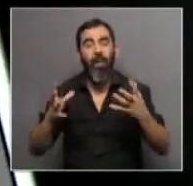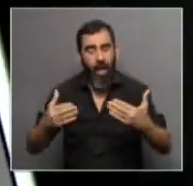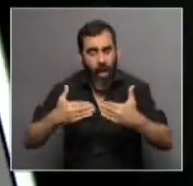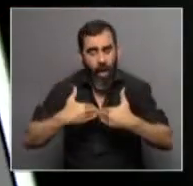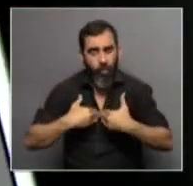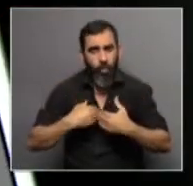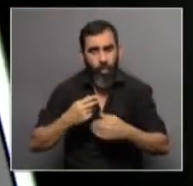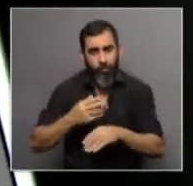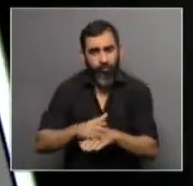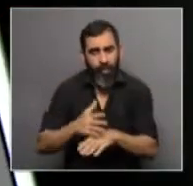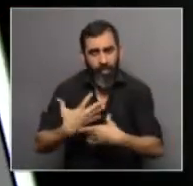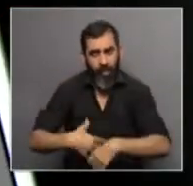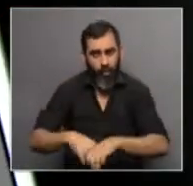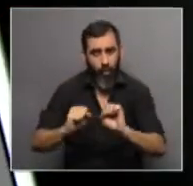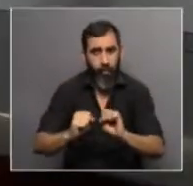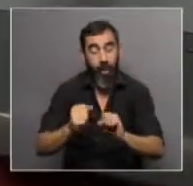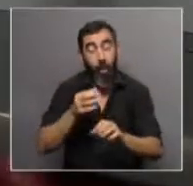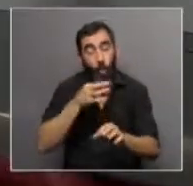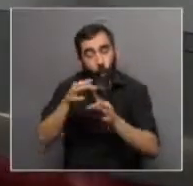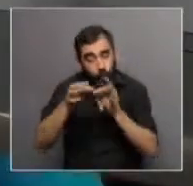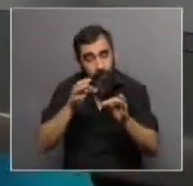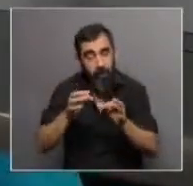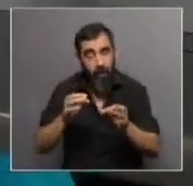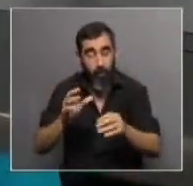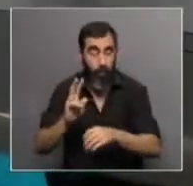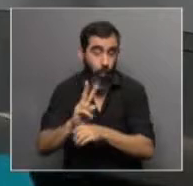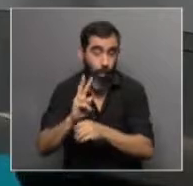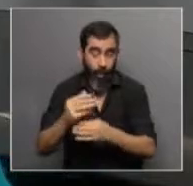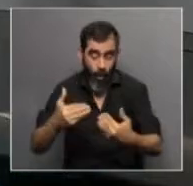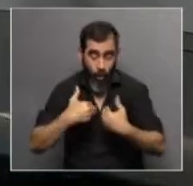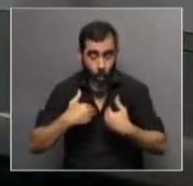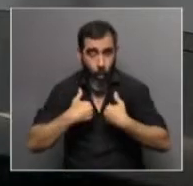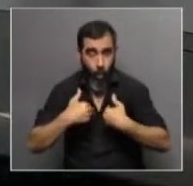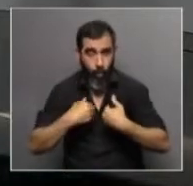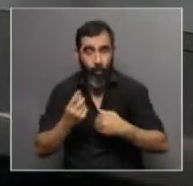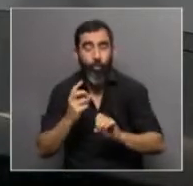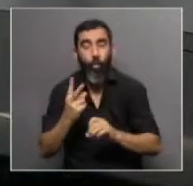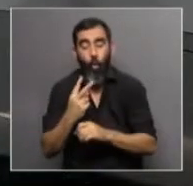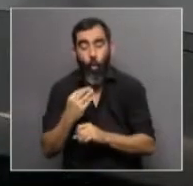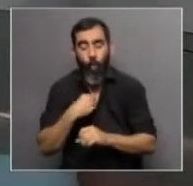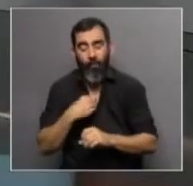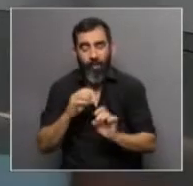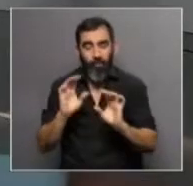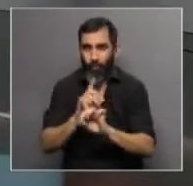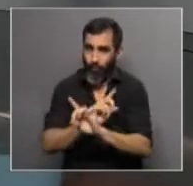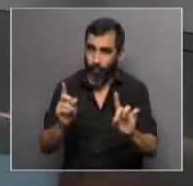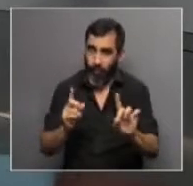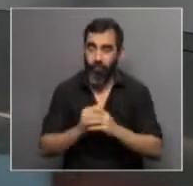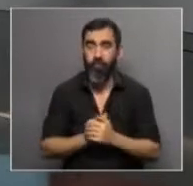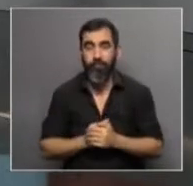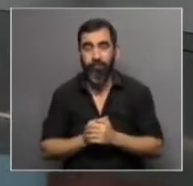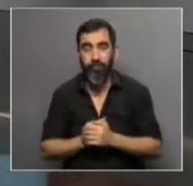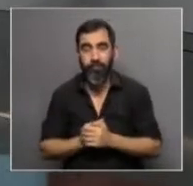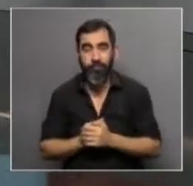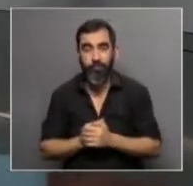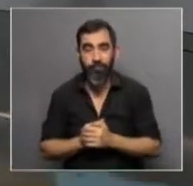rol de cada uno? Se le aconseja mucho a las mujeres el tema del autodiagnóstico, pero no es para confiar solamente en eso. No, a